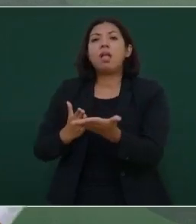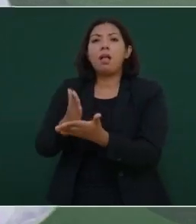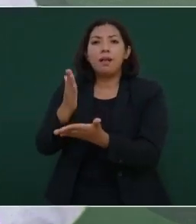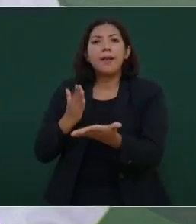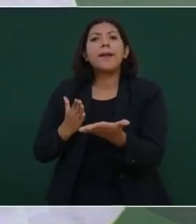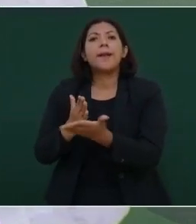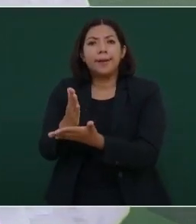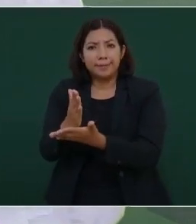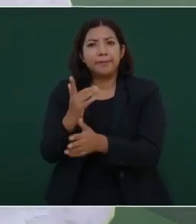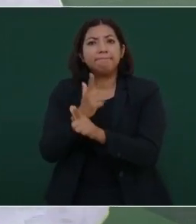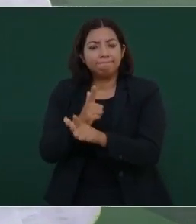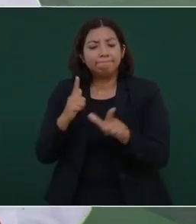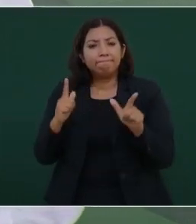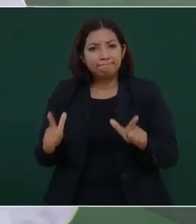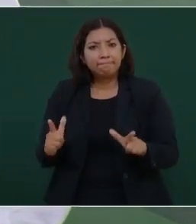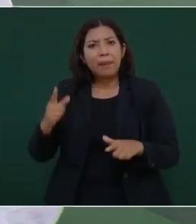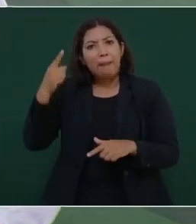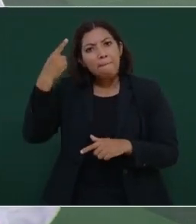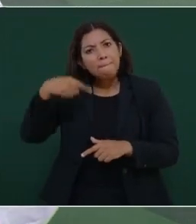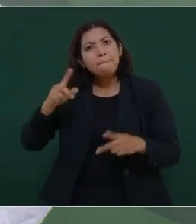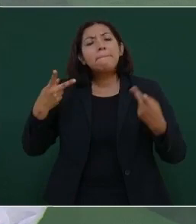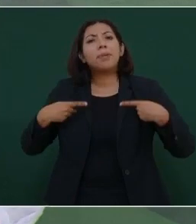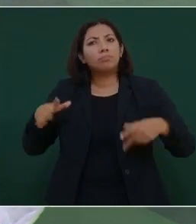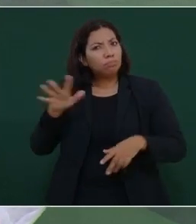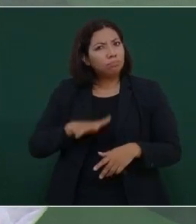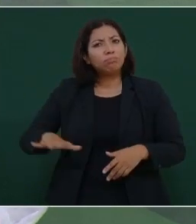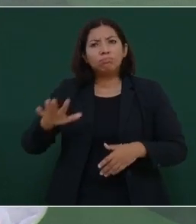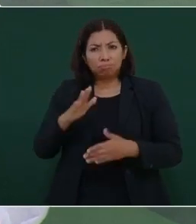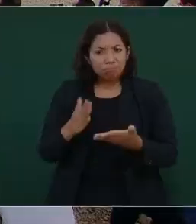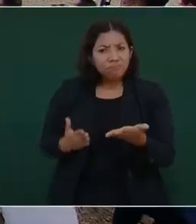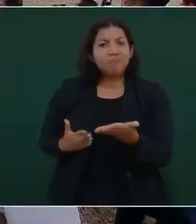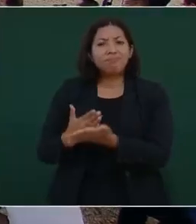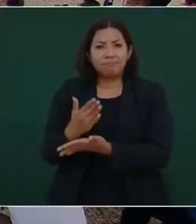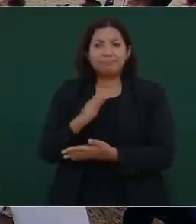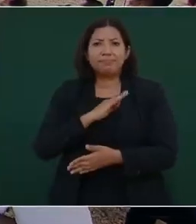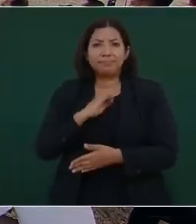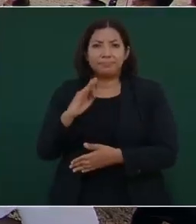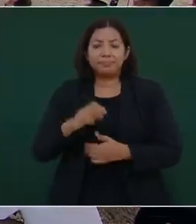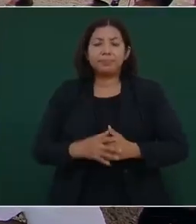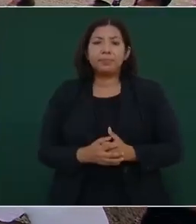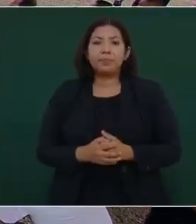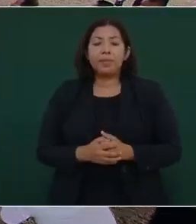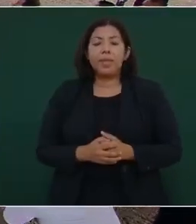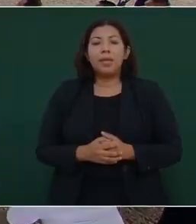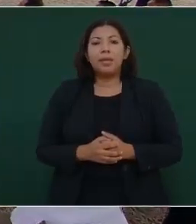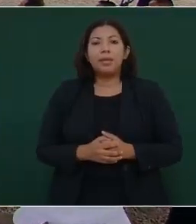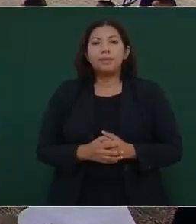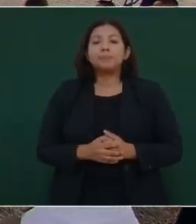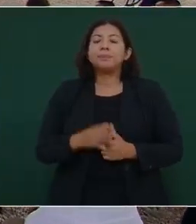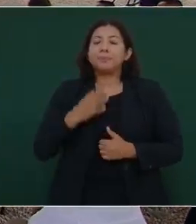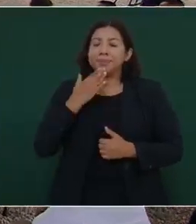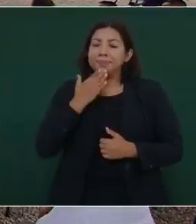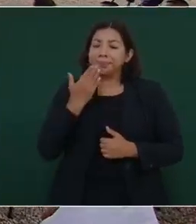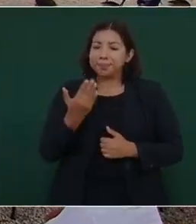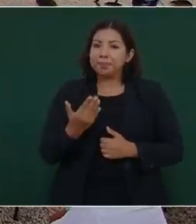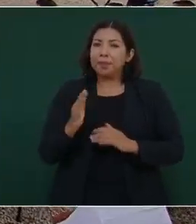el pueblo. Eso es básicamente. Gracias, presidente. En un segundo tema,